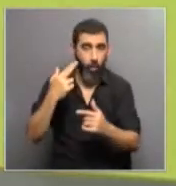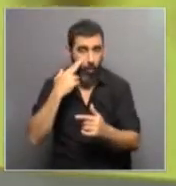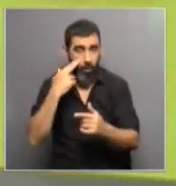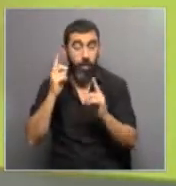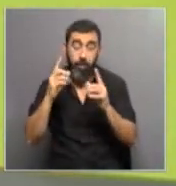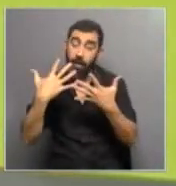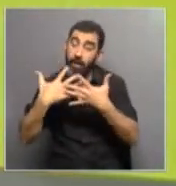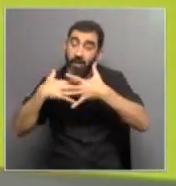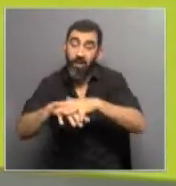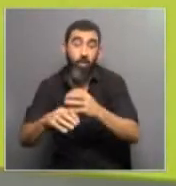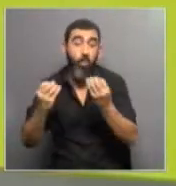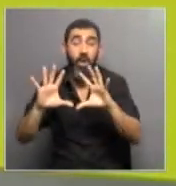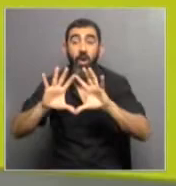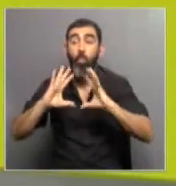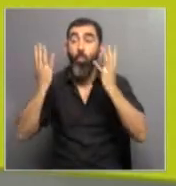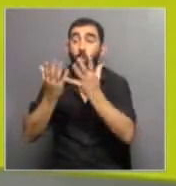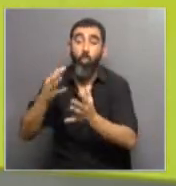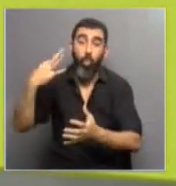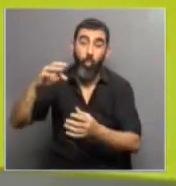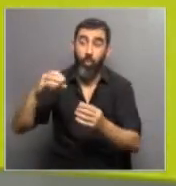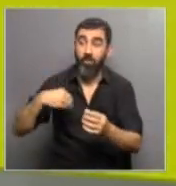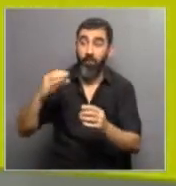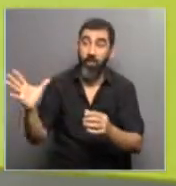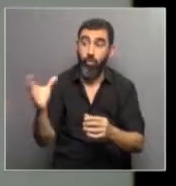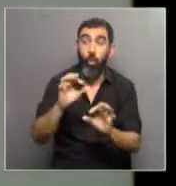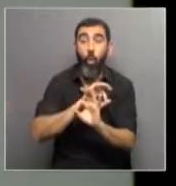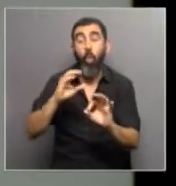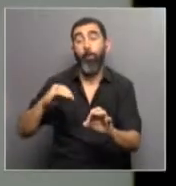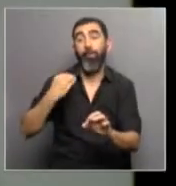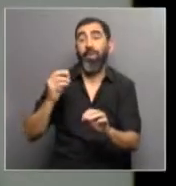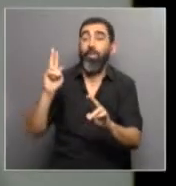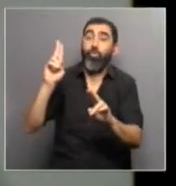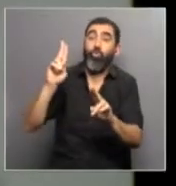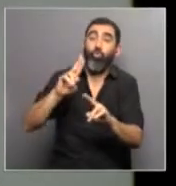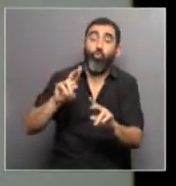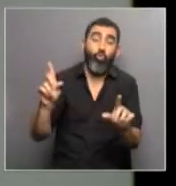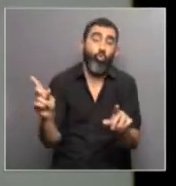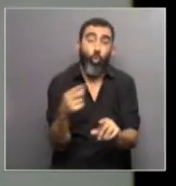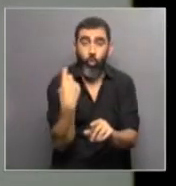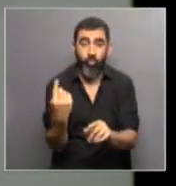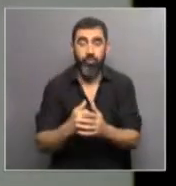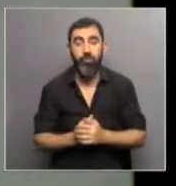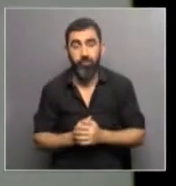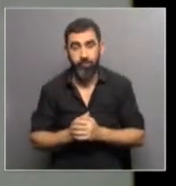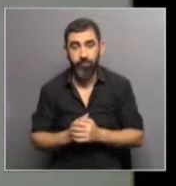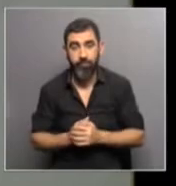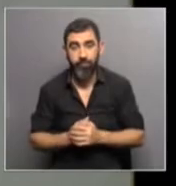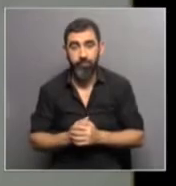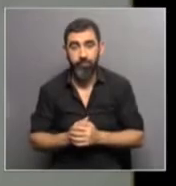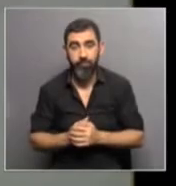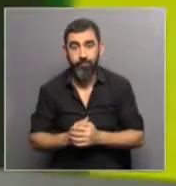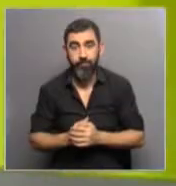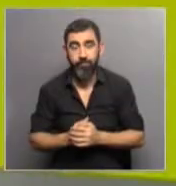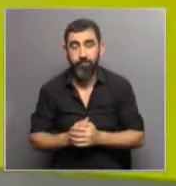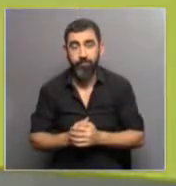porque el planeta es uno solo y nos salvamos todos, nos perdemos todos. Generar los conocimientos, generar los datos y, como decía Bonica, contar el